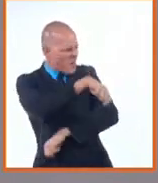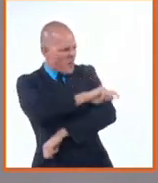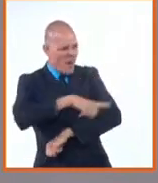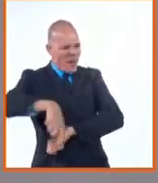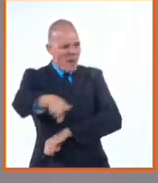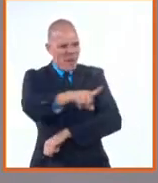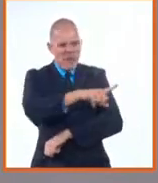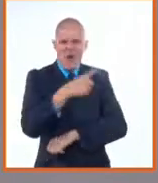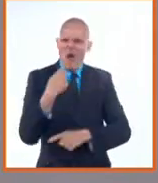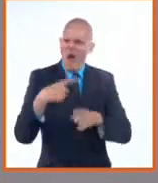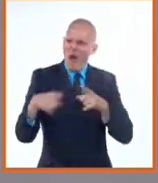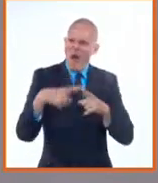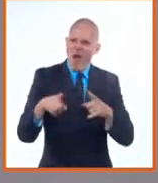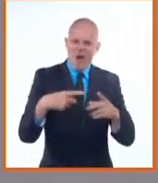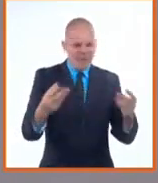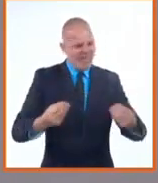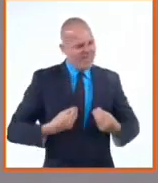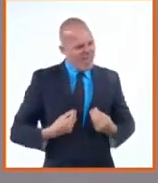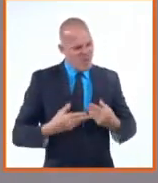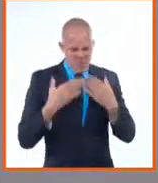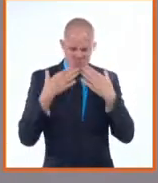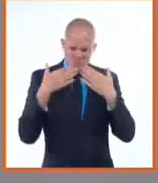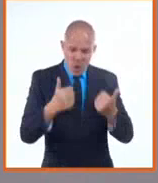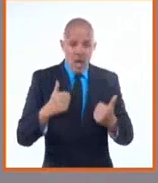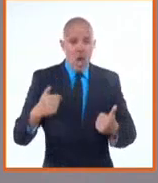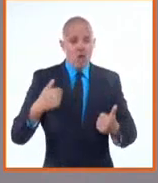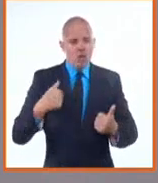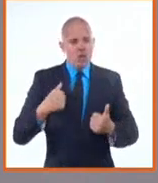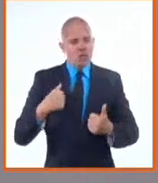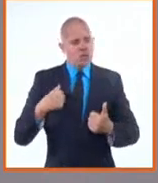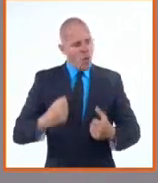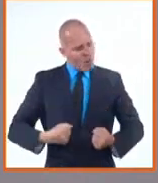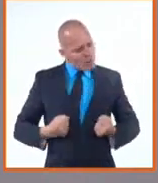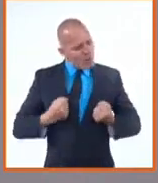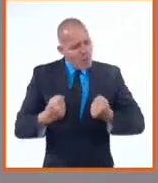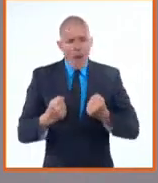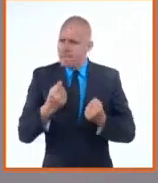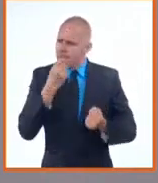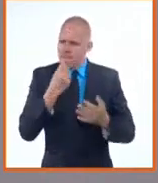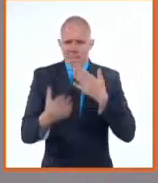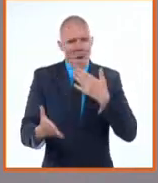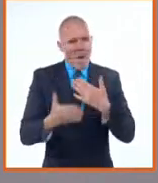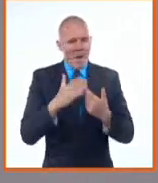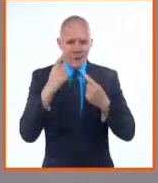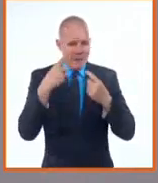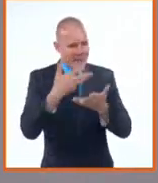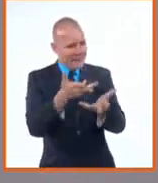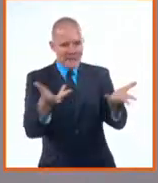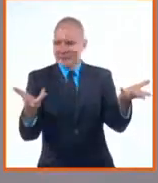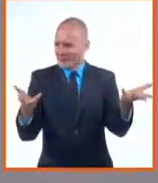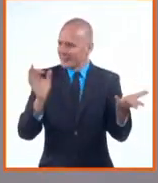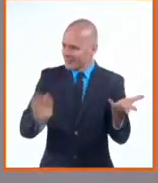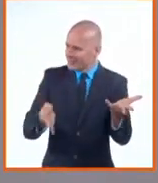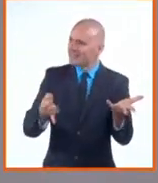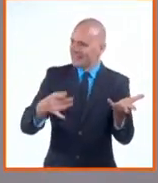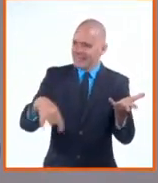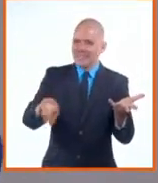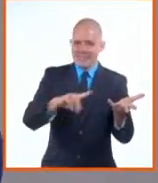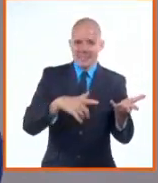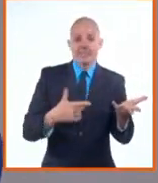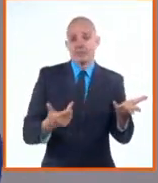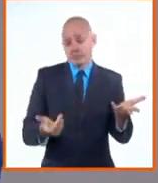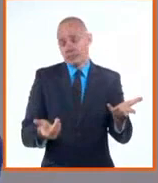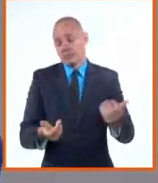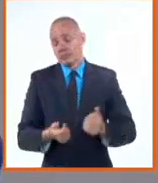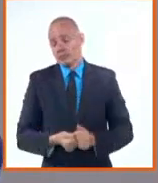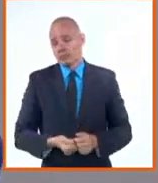porque y volviendo al al tema por donde iniciaste Es verdad que